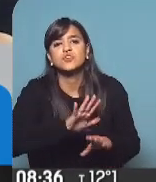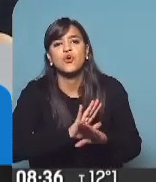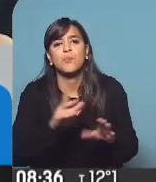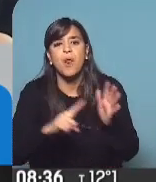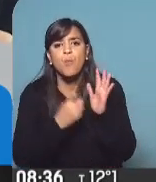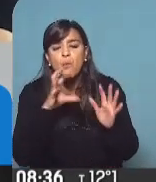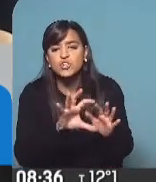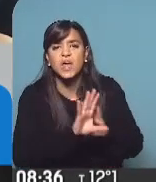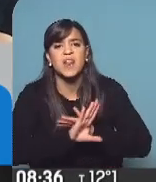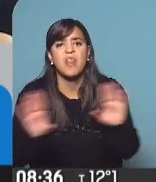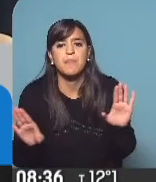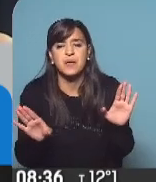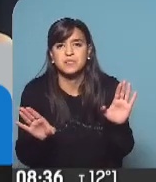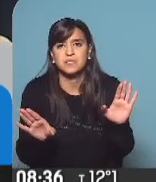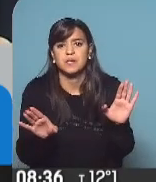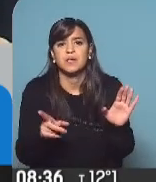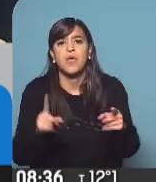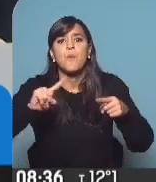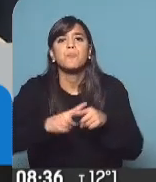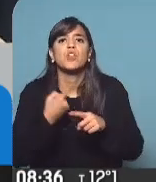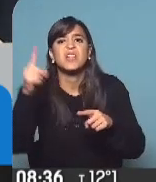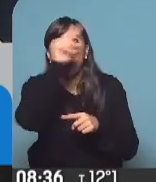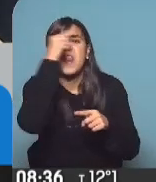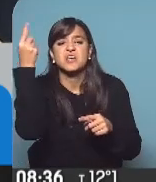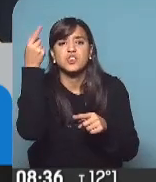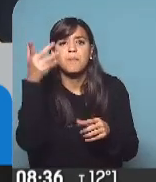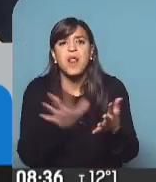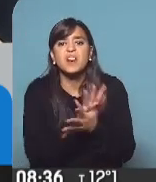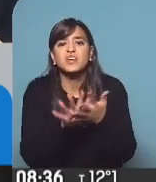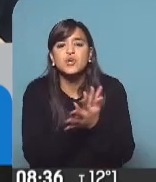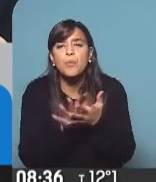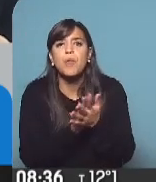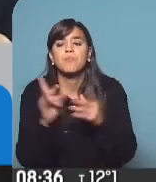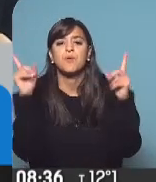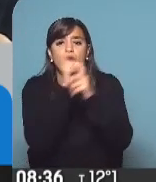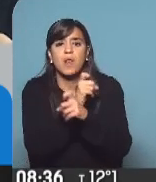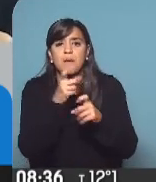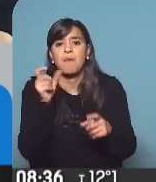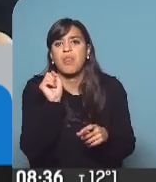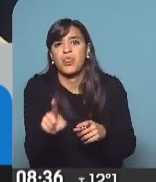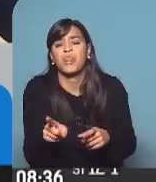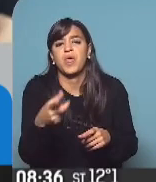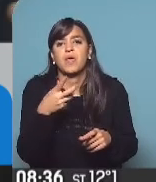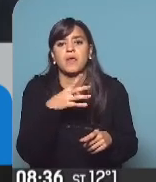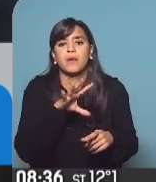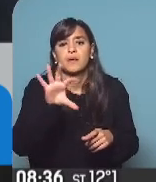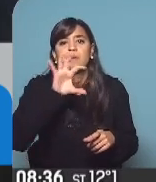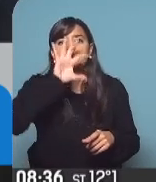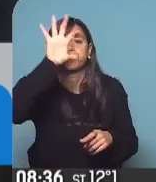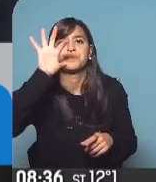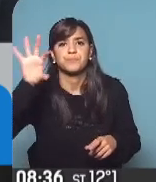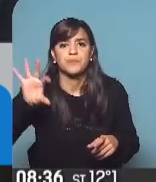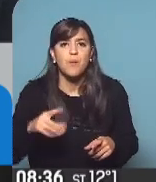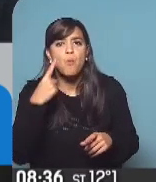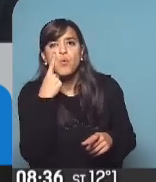aires para tal y terminan definiendo políticas nacionales para resolver problemas de los dirigentes políticos de los concejos deliberantes de algún